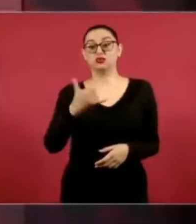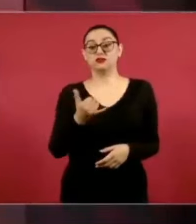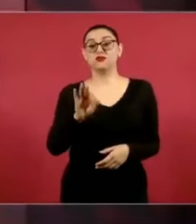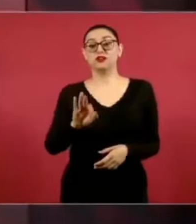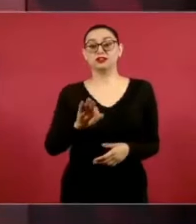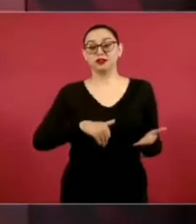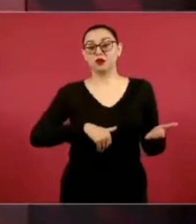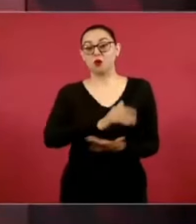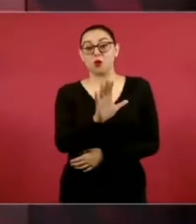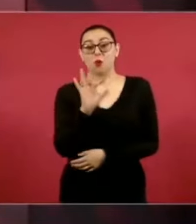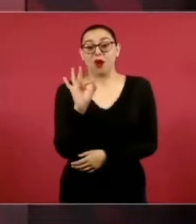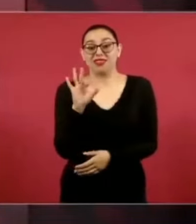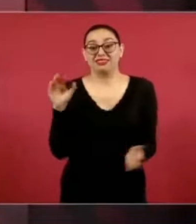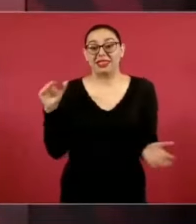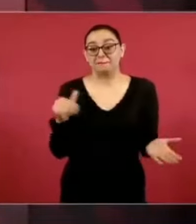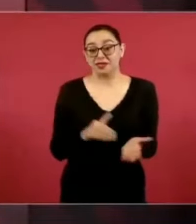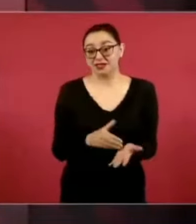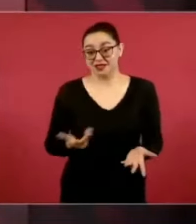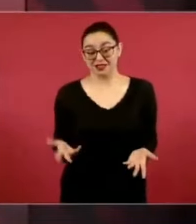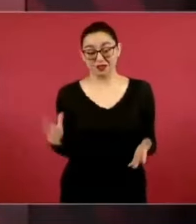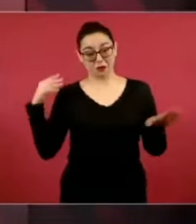O sea,